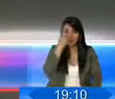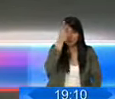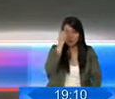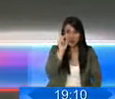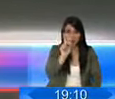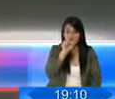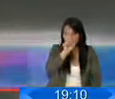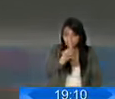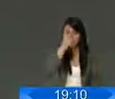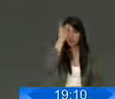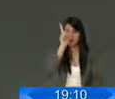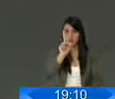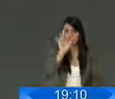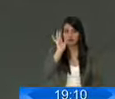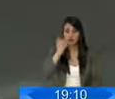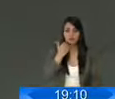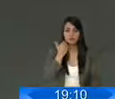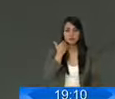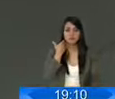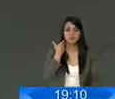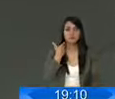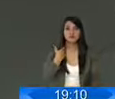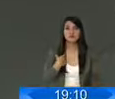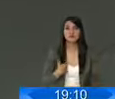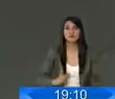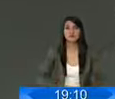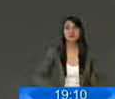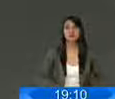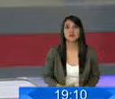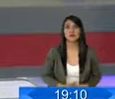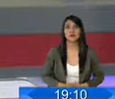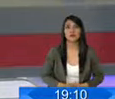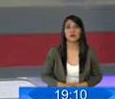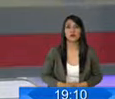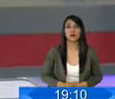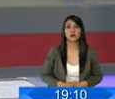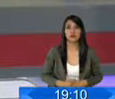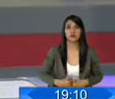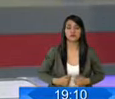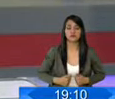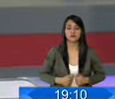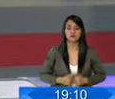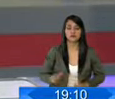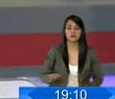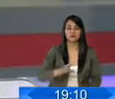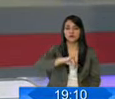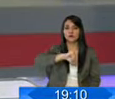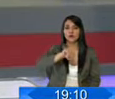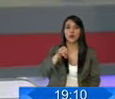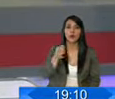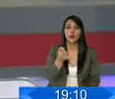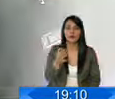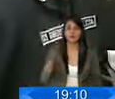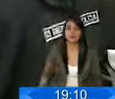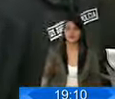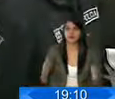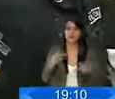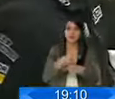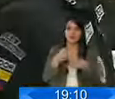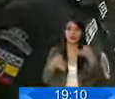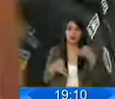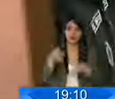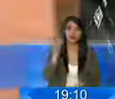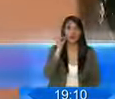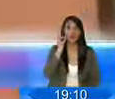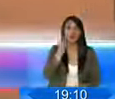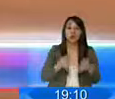en sus manos, compañeros. Informó Javier Gallo. Este jueves en el complejo judicial, la jueza negó el pedido